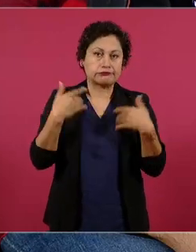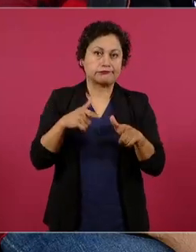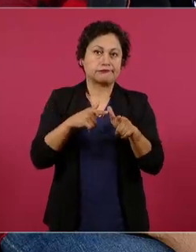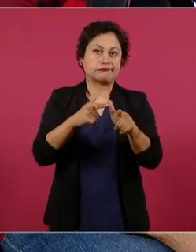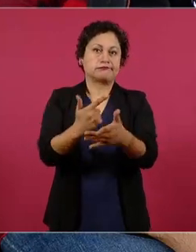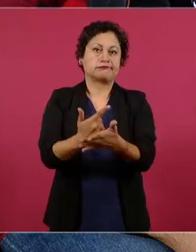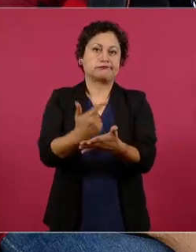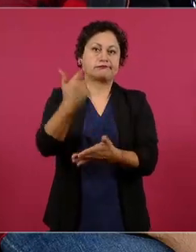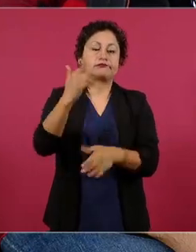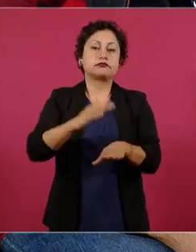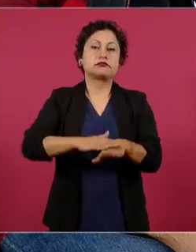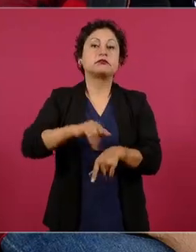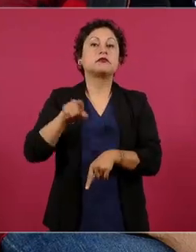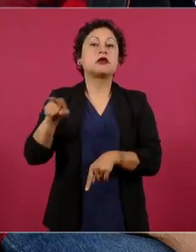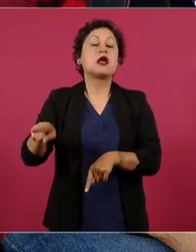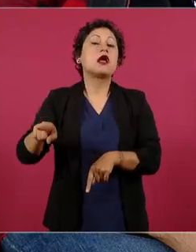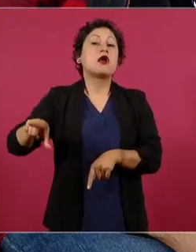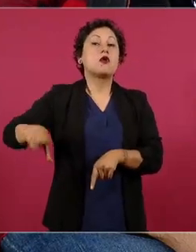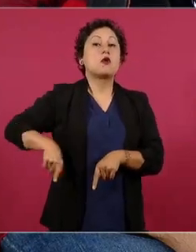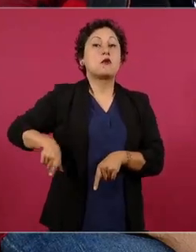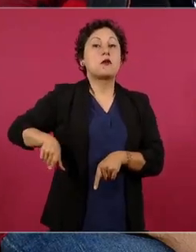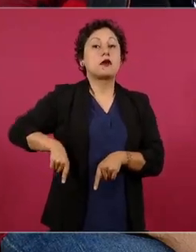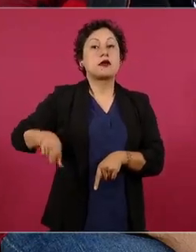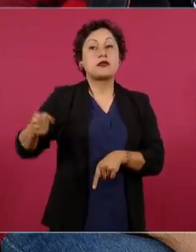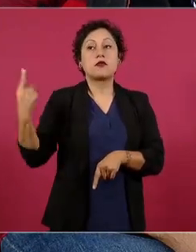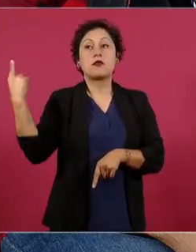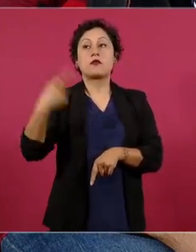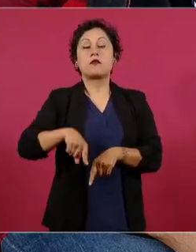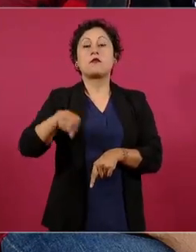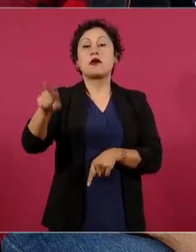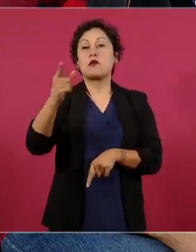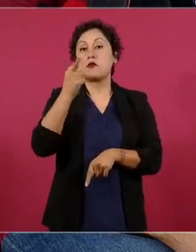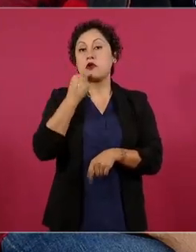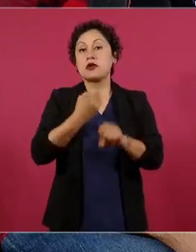la intervención de la Policía Estatal, quienes fueron grabados por